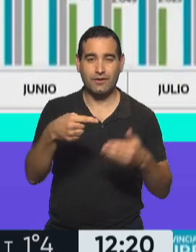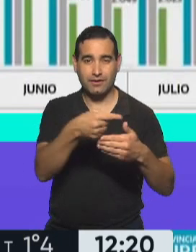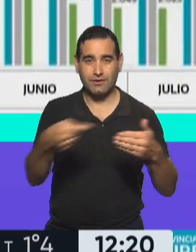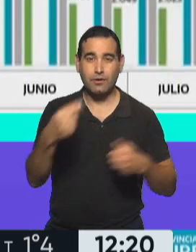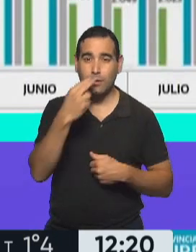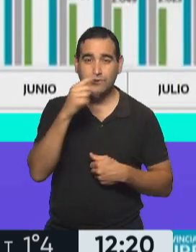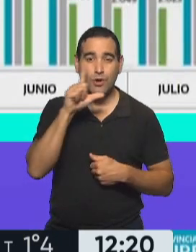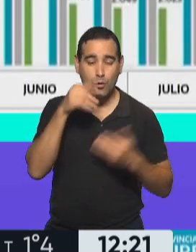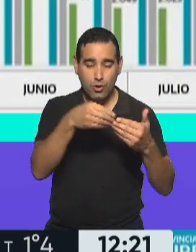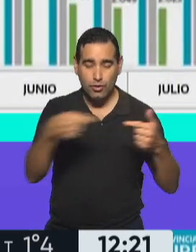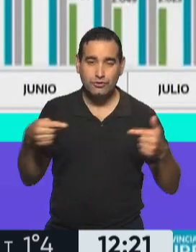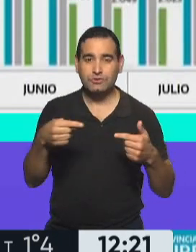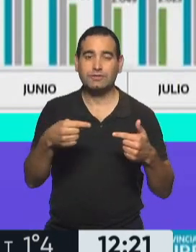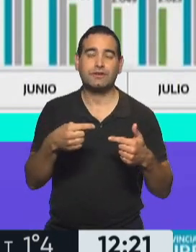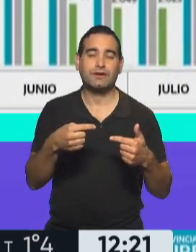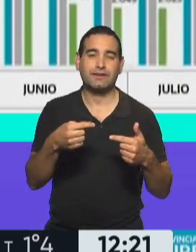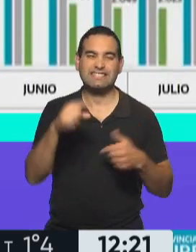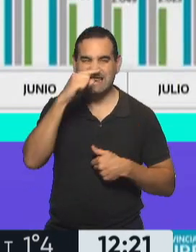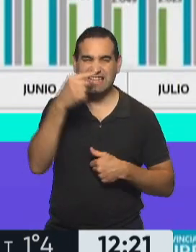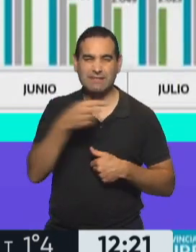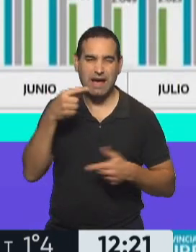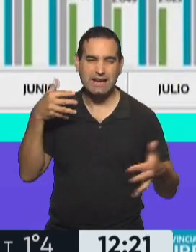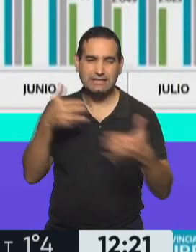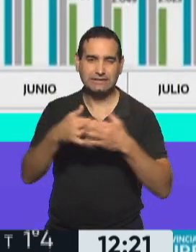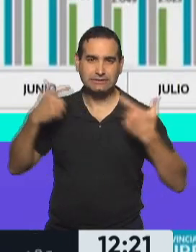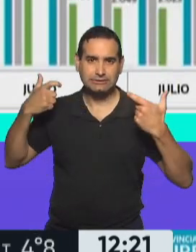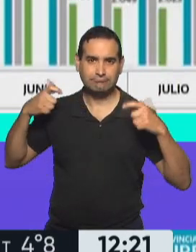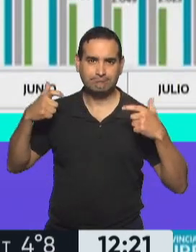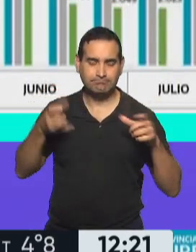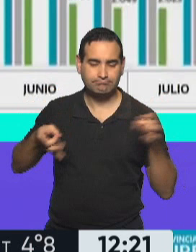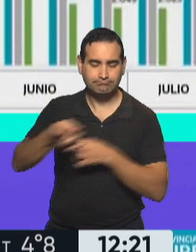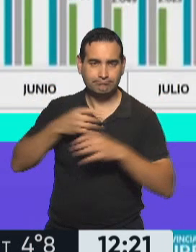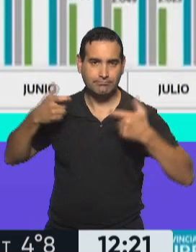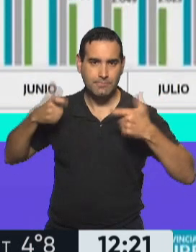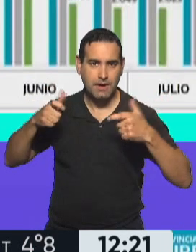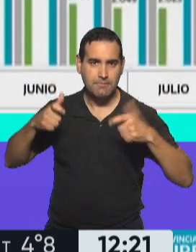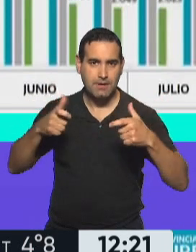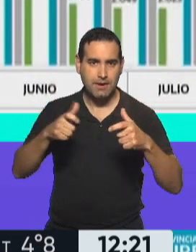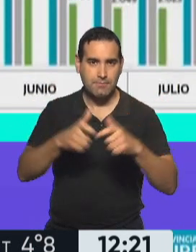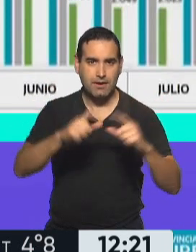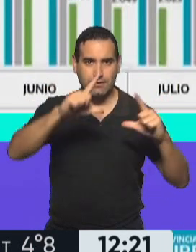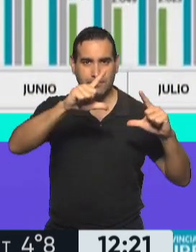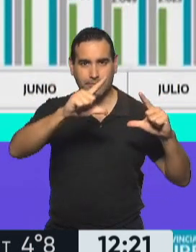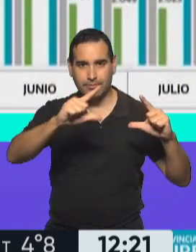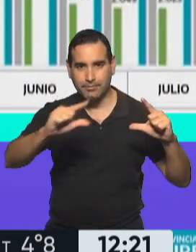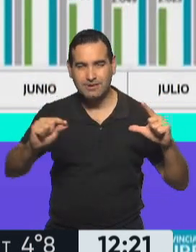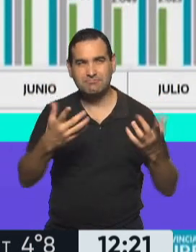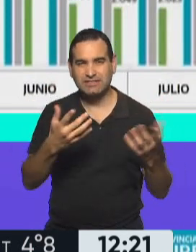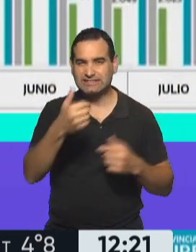28, 7 semanas seguidas de caídas de casos que ya llevan un acumulado de caída